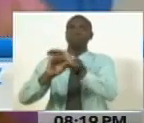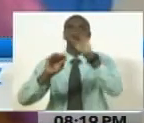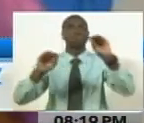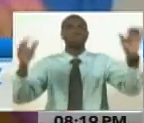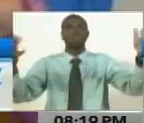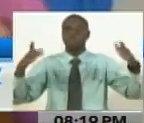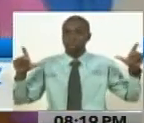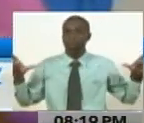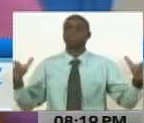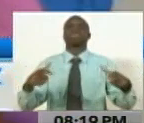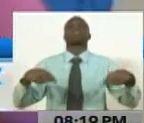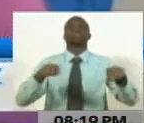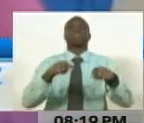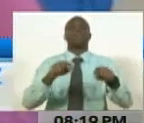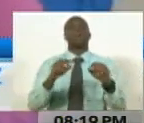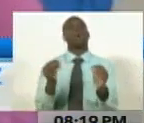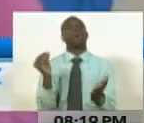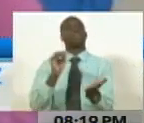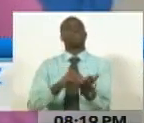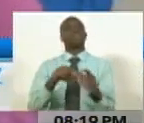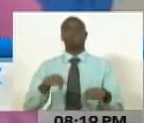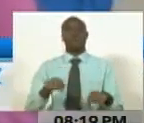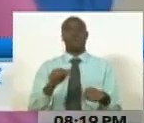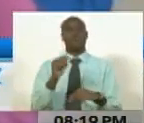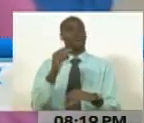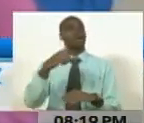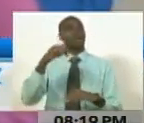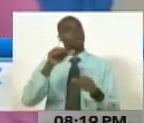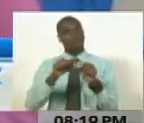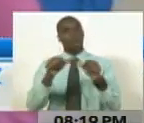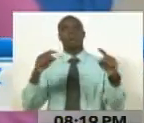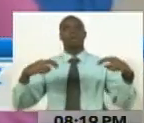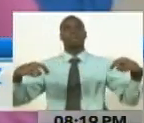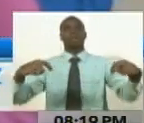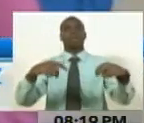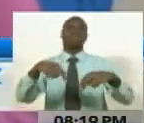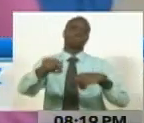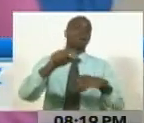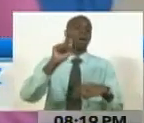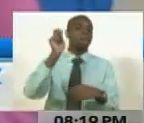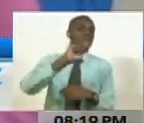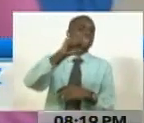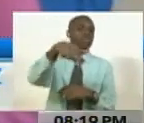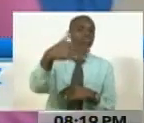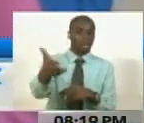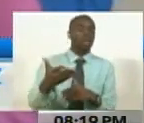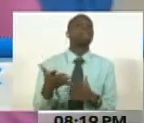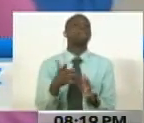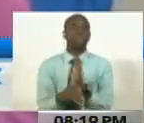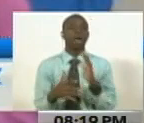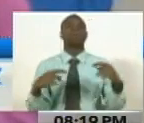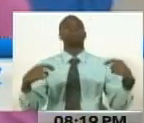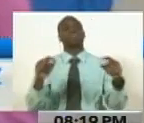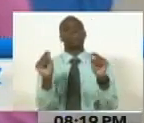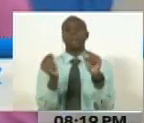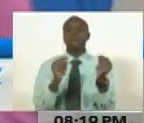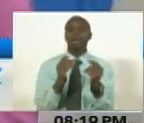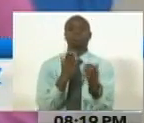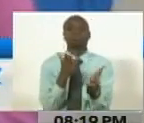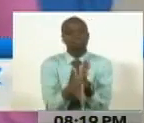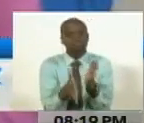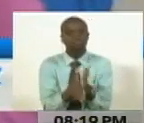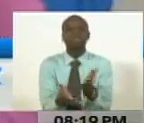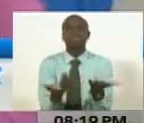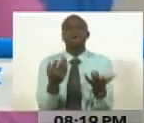conforme al contrato que se nos dio en la Asamblea General de República Dominicana, evaluar la condición a la institucionalidad y